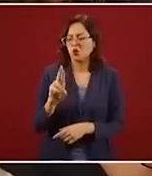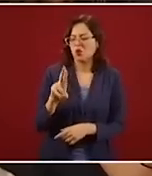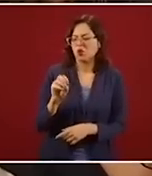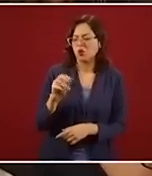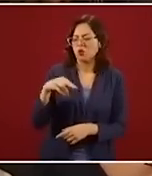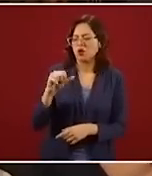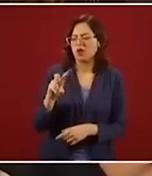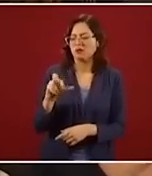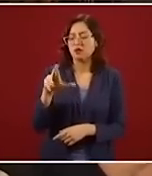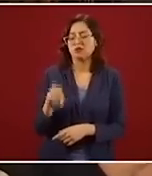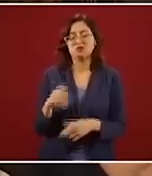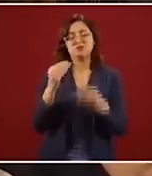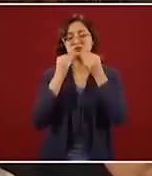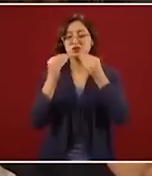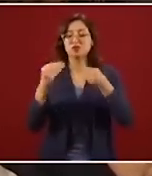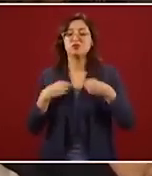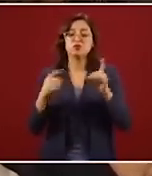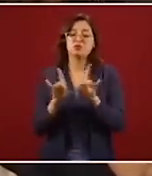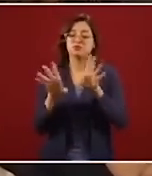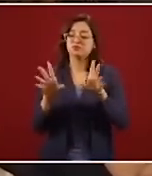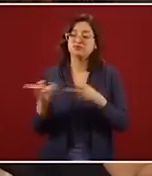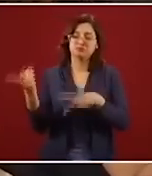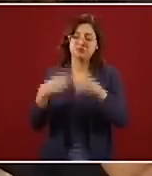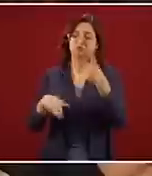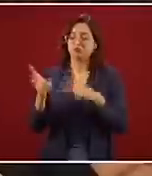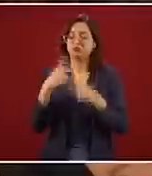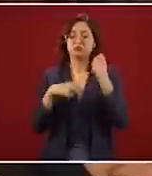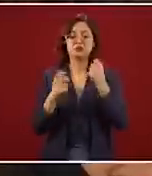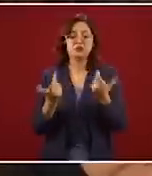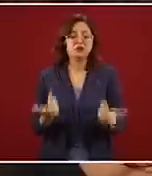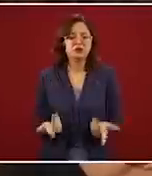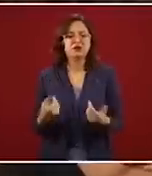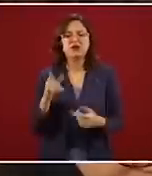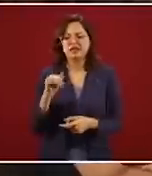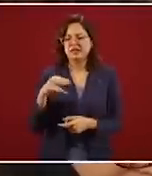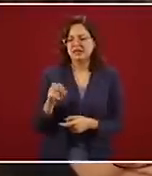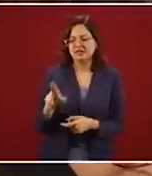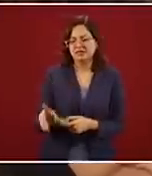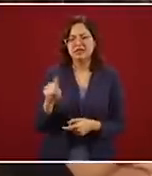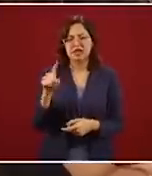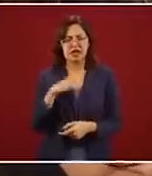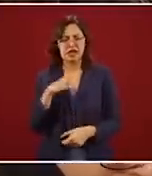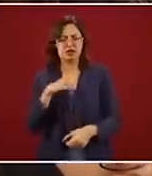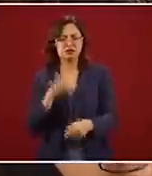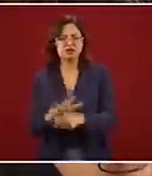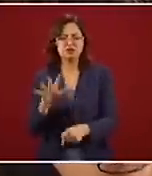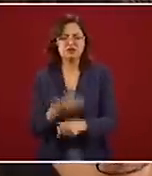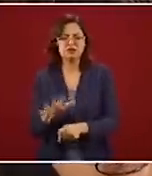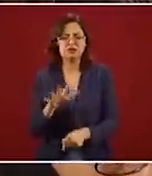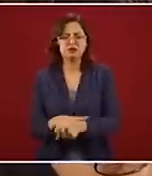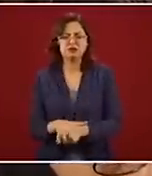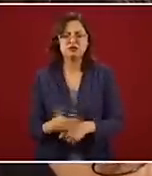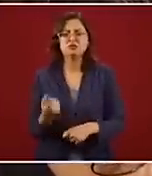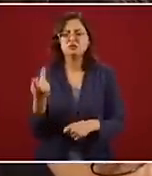¿Hay capacidad, por ejemplo, en instituciones como el INER? Su personal ha dicho que no, pues